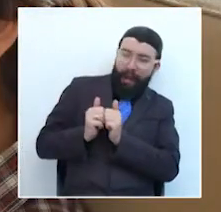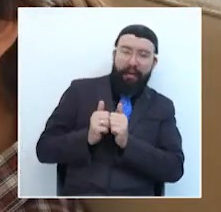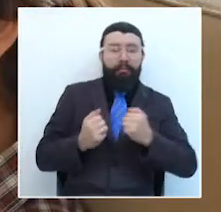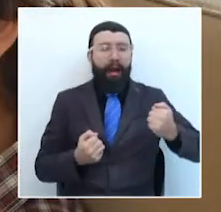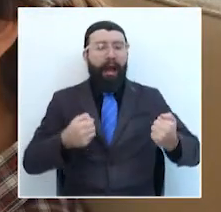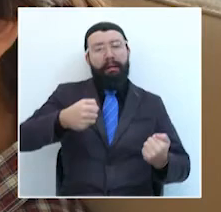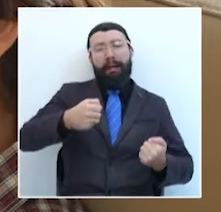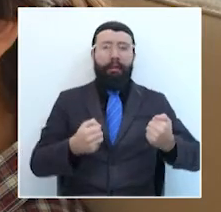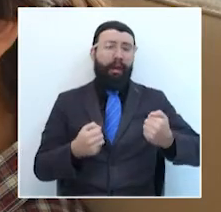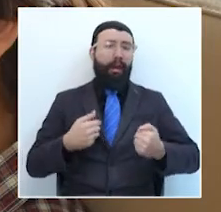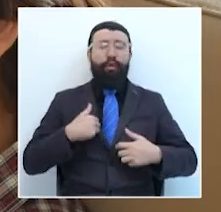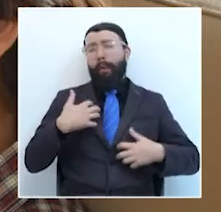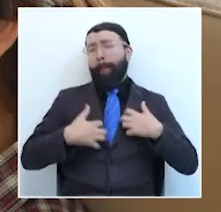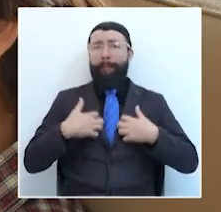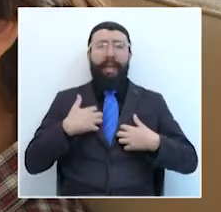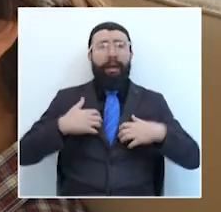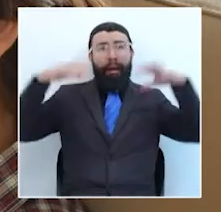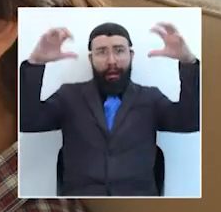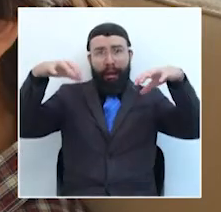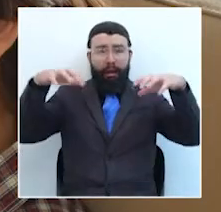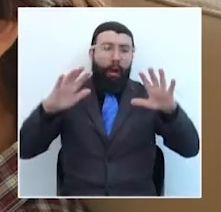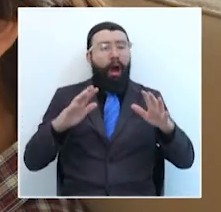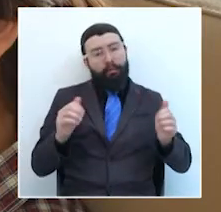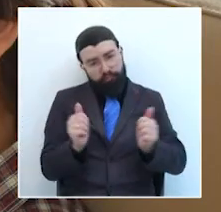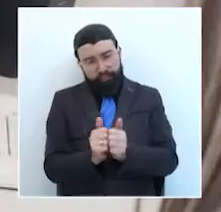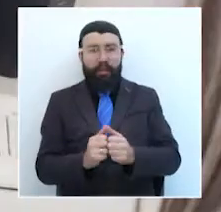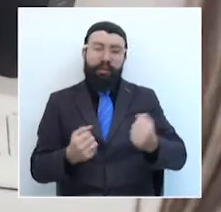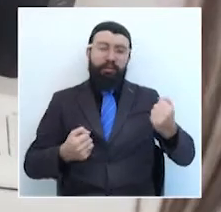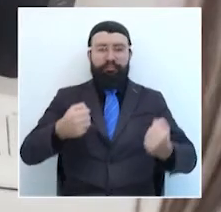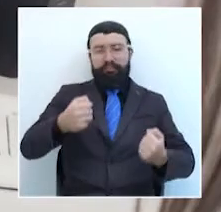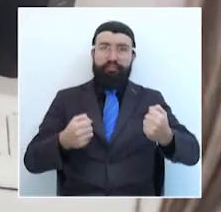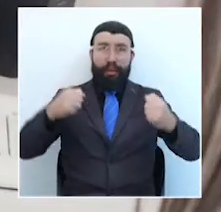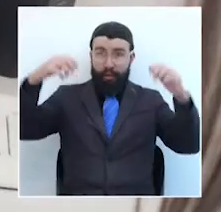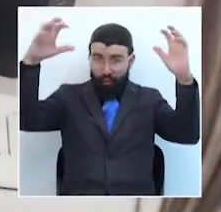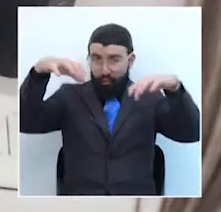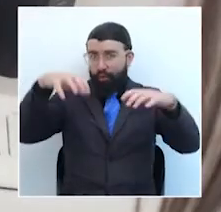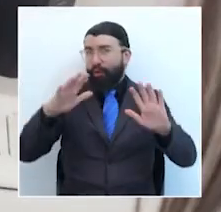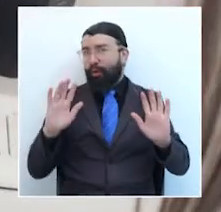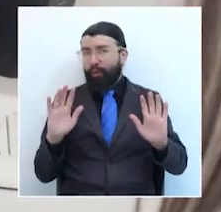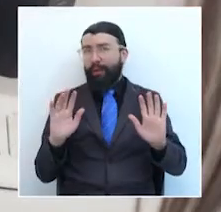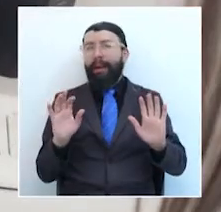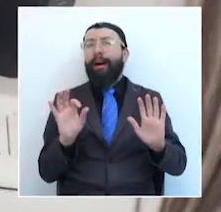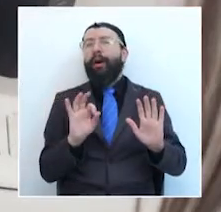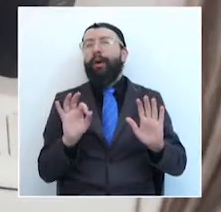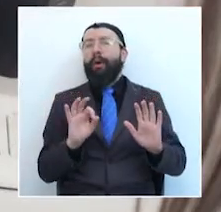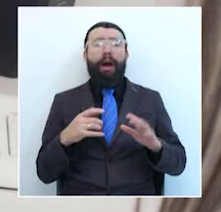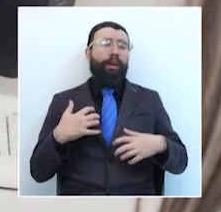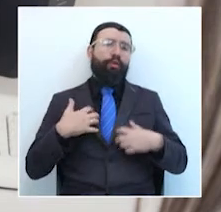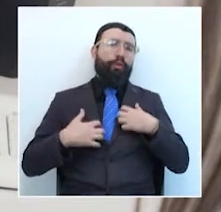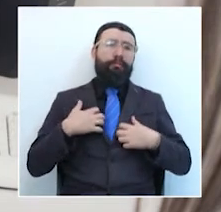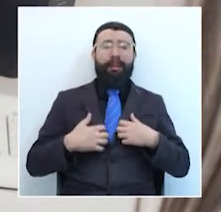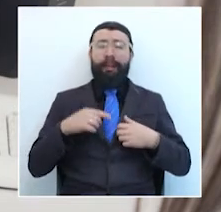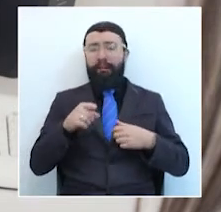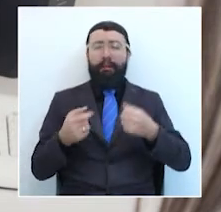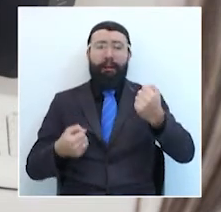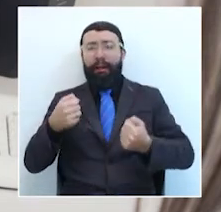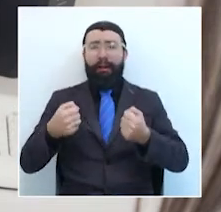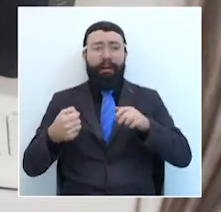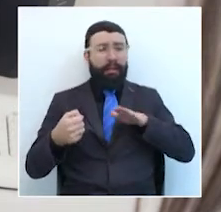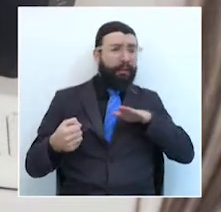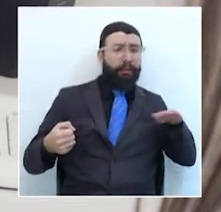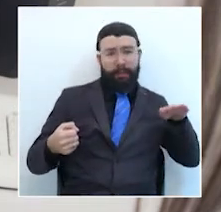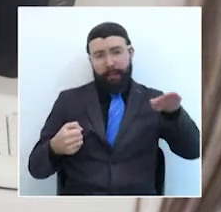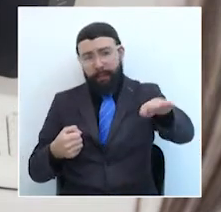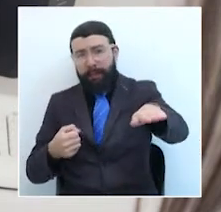pasajero saque esquema amigo conducir en lluvia antes uno le puede poner la lluvia que es que me da miedo adelantar a camiones entonces se le